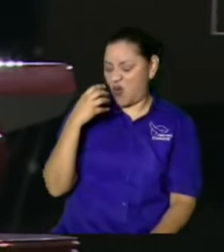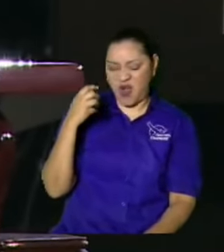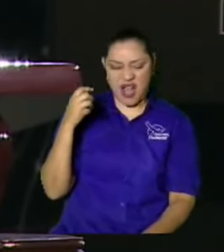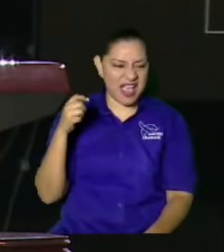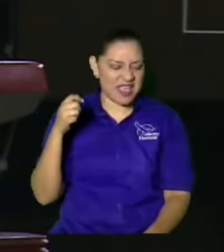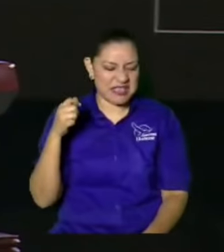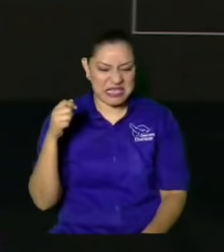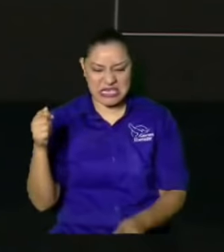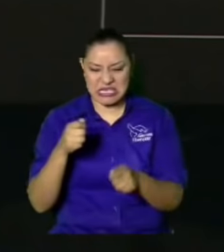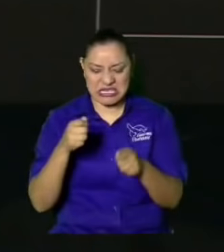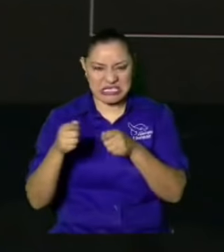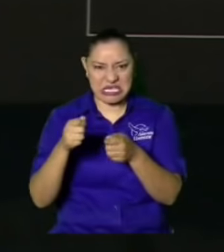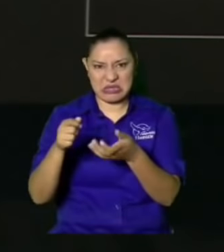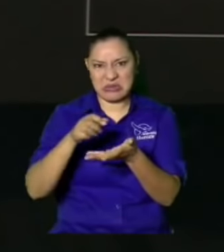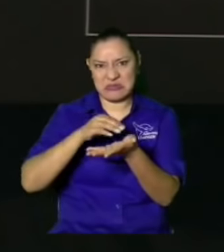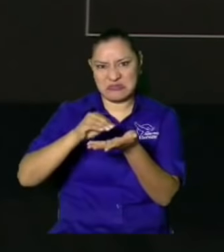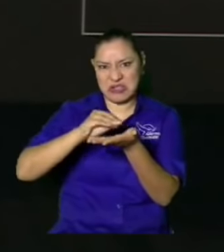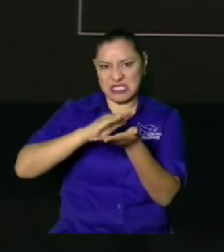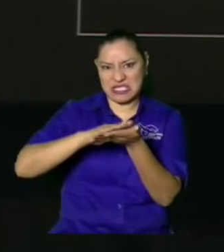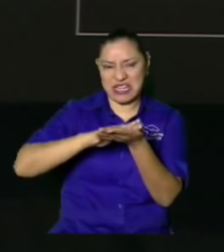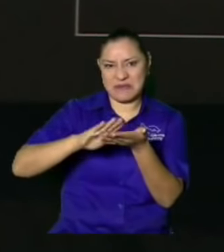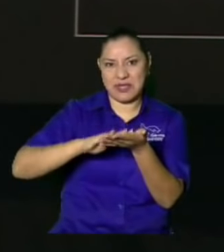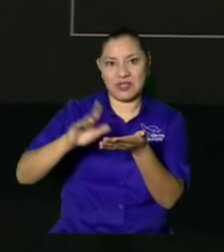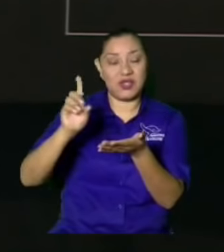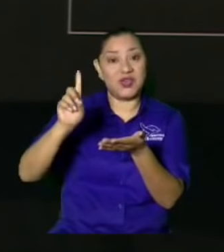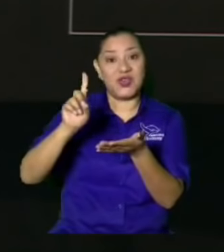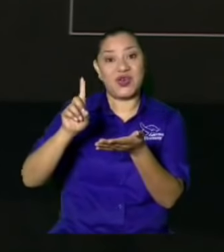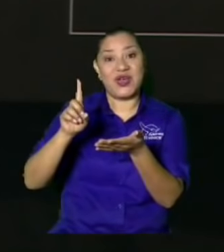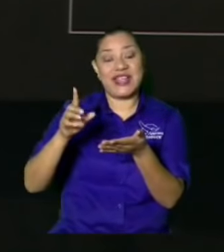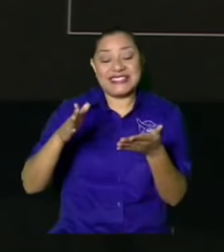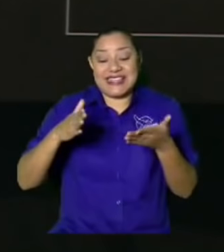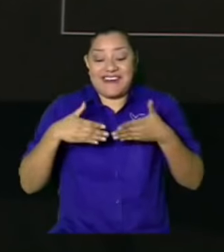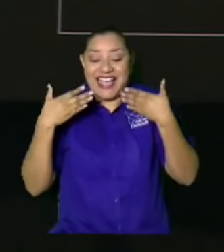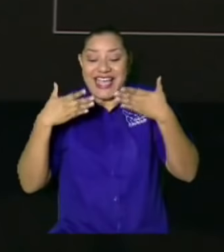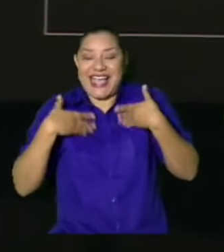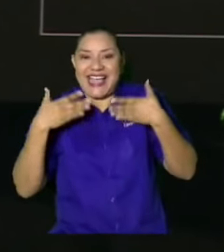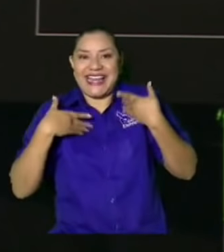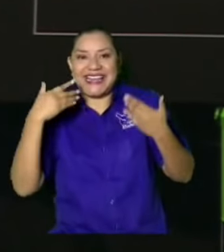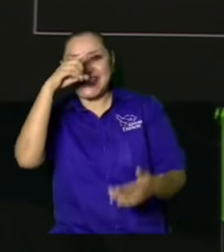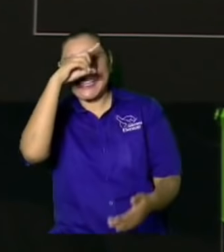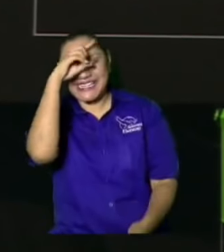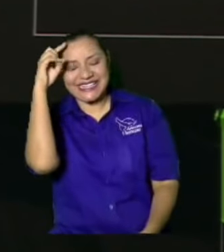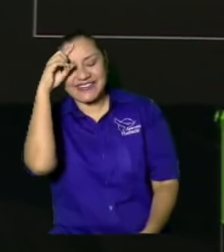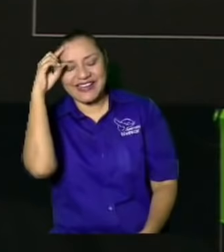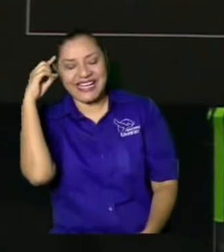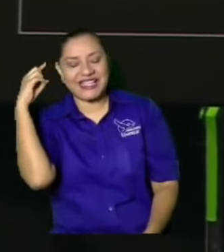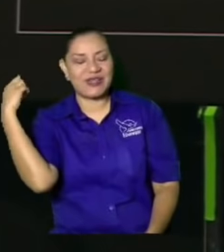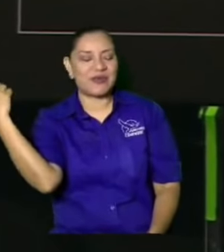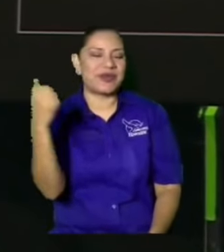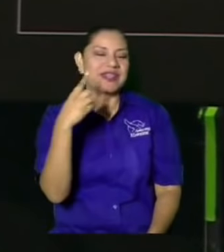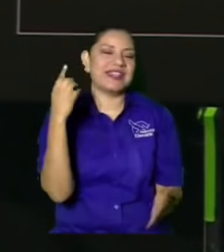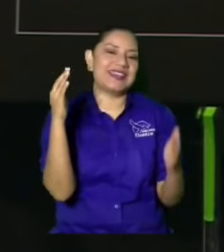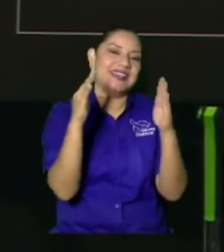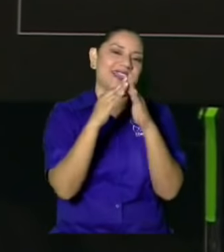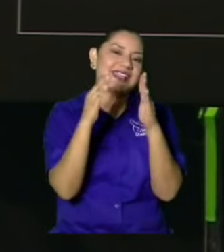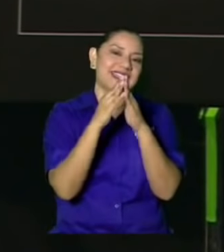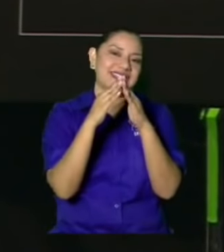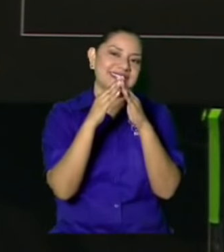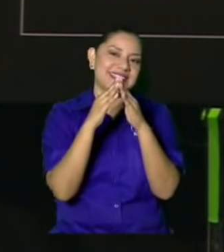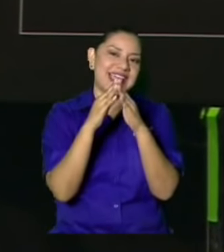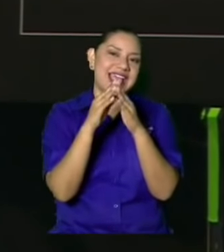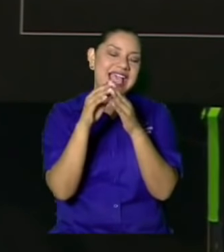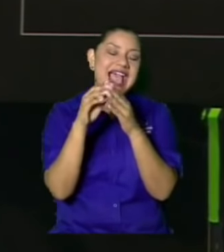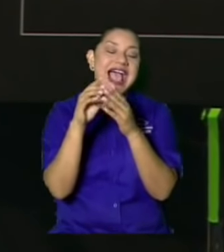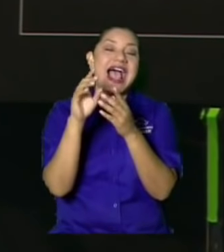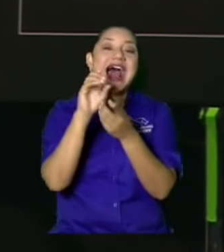no, ahora en armonía trabajando. Le da gloria a Dios. Y mire cómo cambió esa casa. Entonces a tu casa le cambian fragancia.